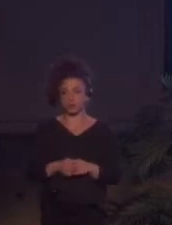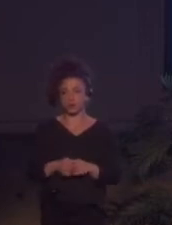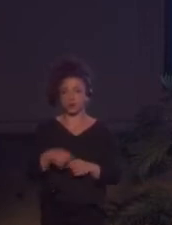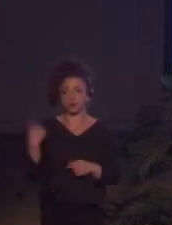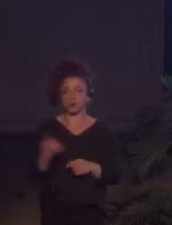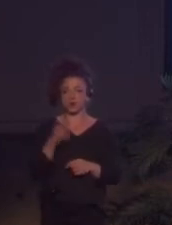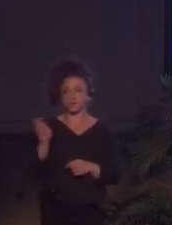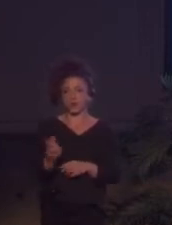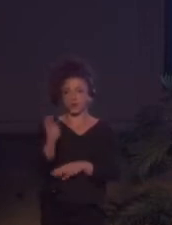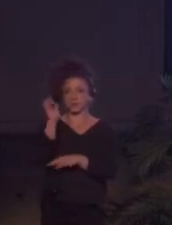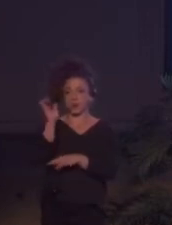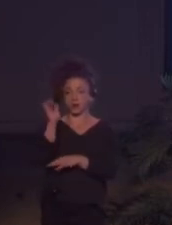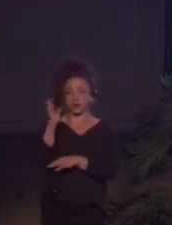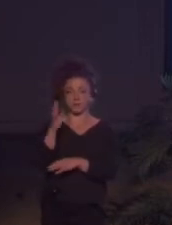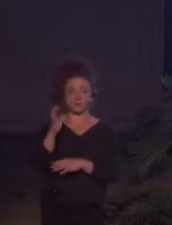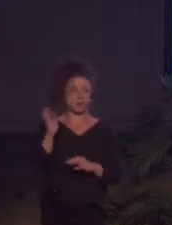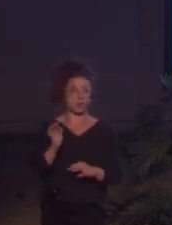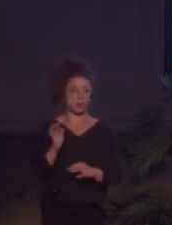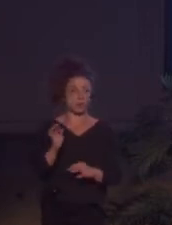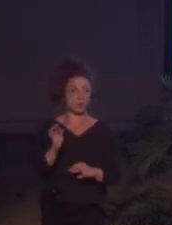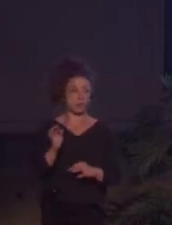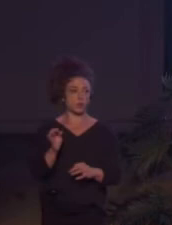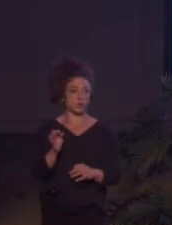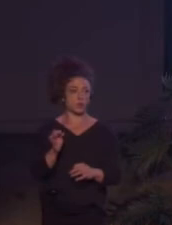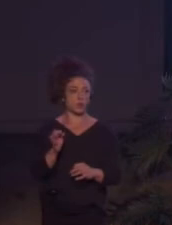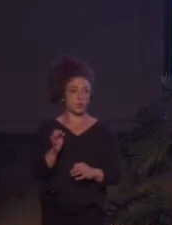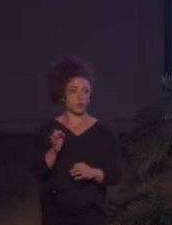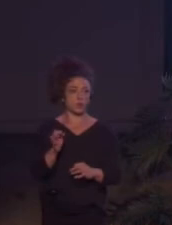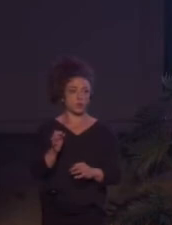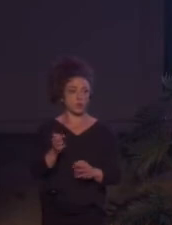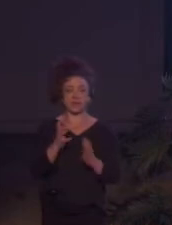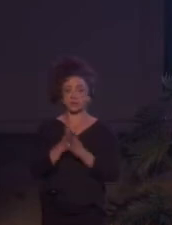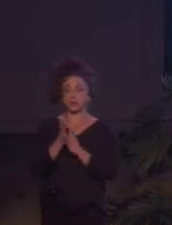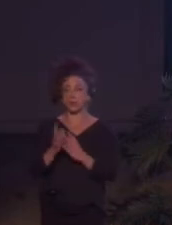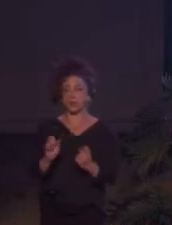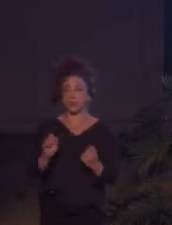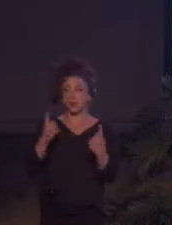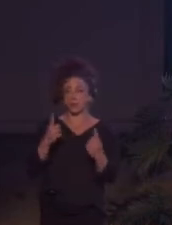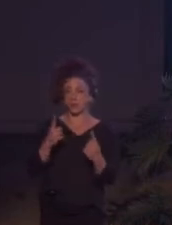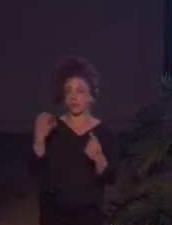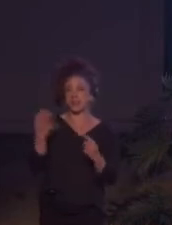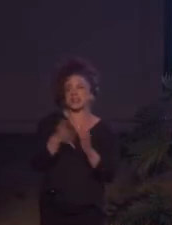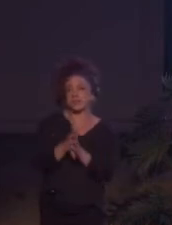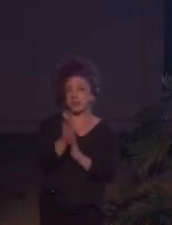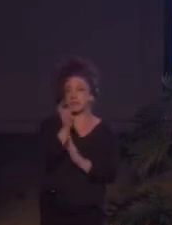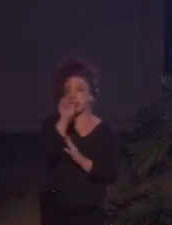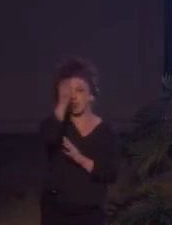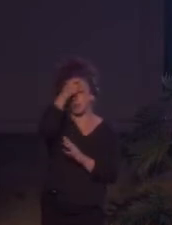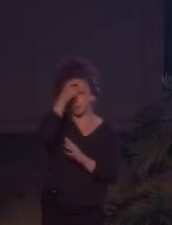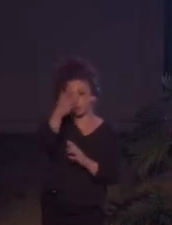charla donde seguro que estamos explicando por primera vez lo que es el antiespecismo, también, ¿no? Como...